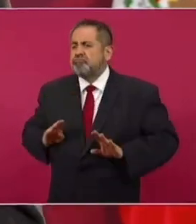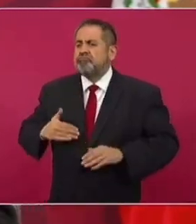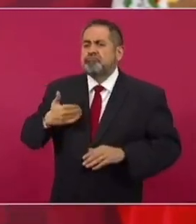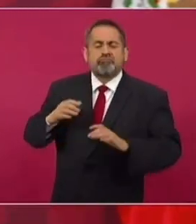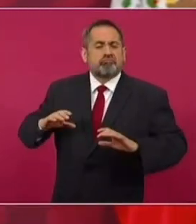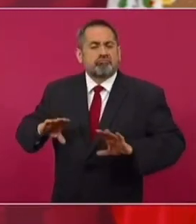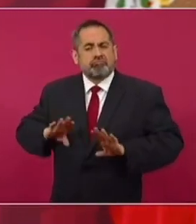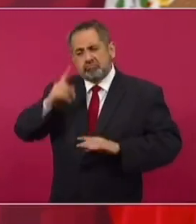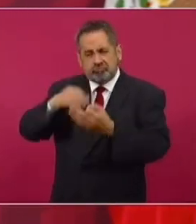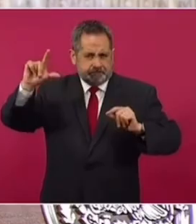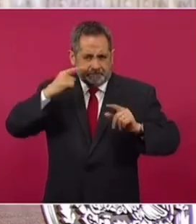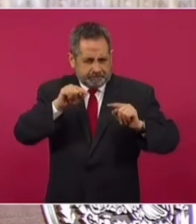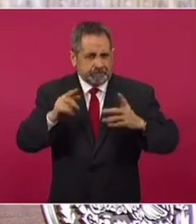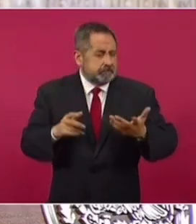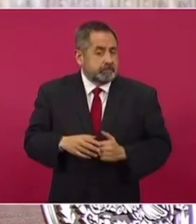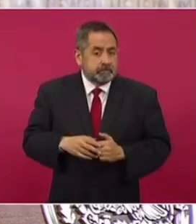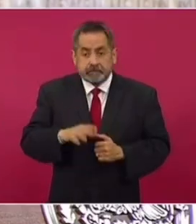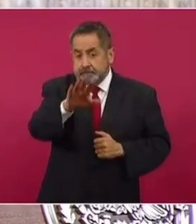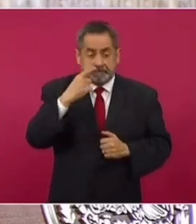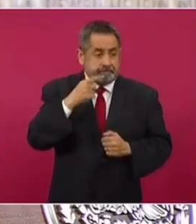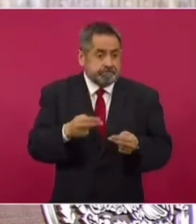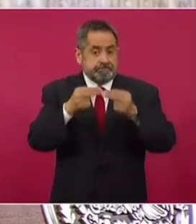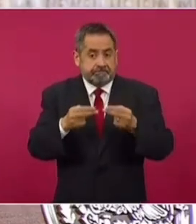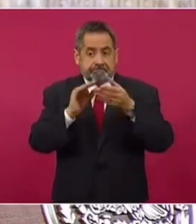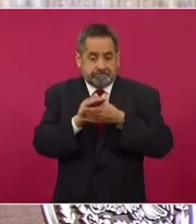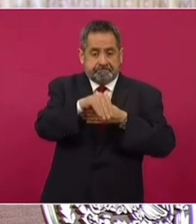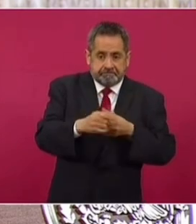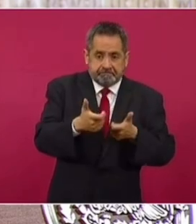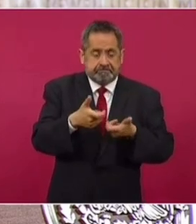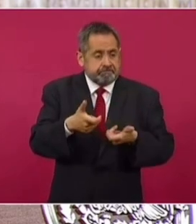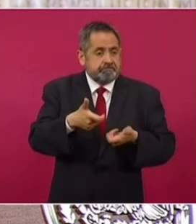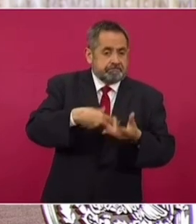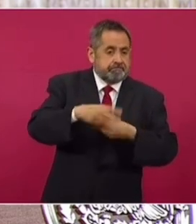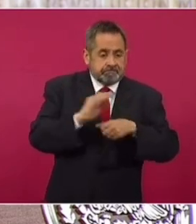en beneficio del sector empresarial. Con esa inversión que está llegando,